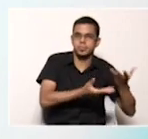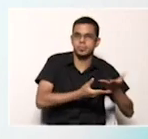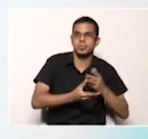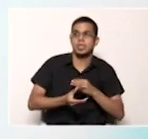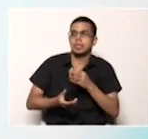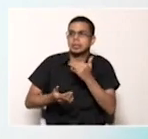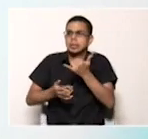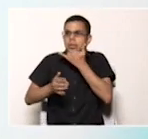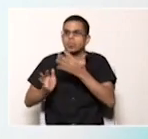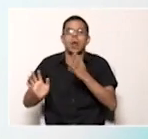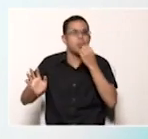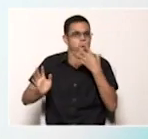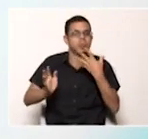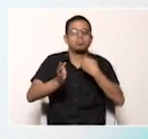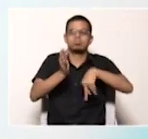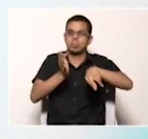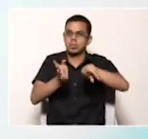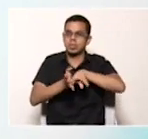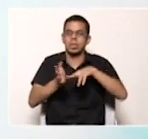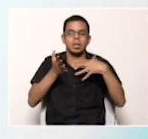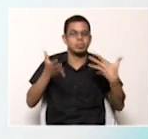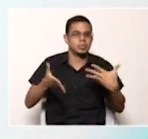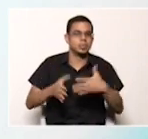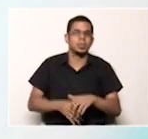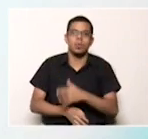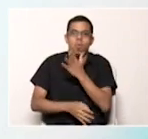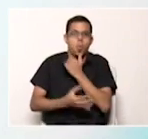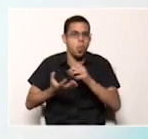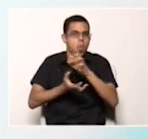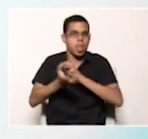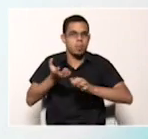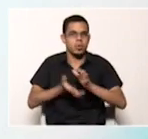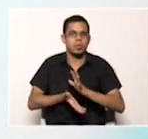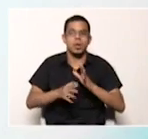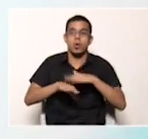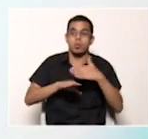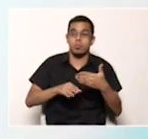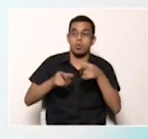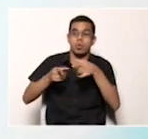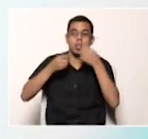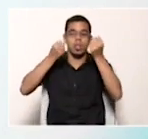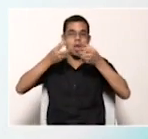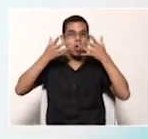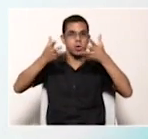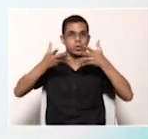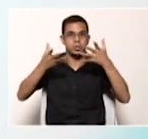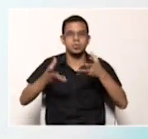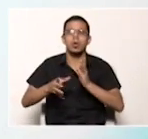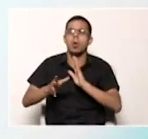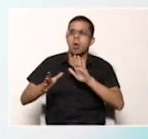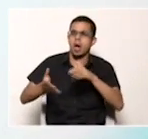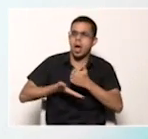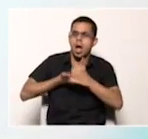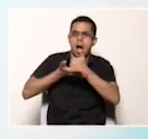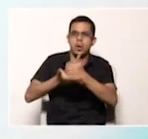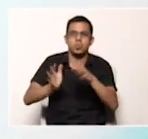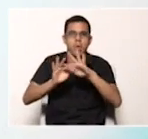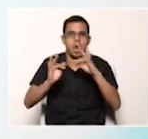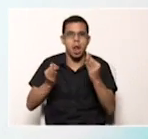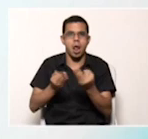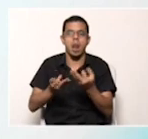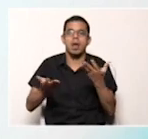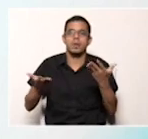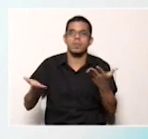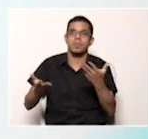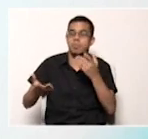nuevo. Creo que estas pequeñas indicaciones pueden ayudar a la familia venezolana a identificar que